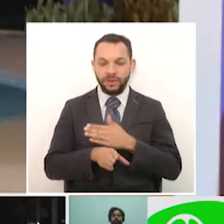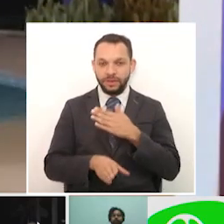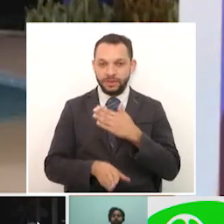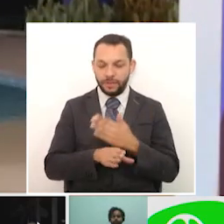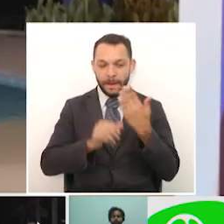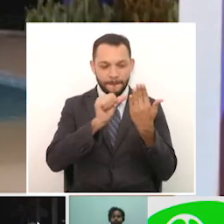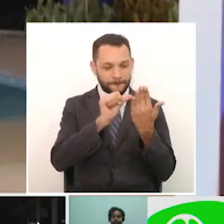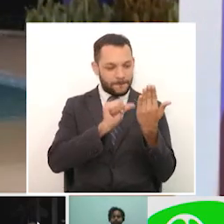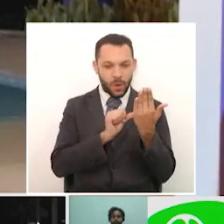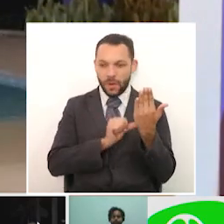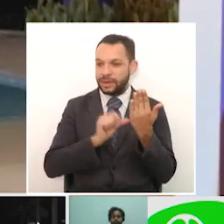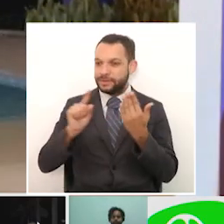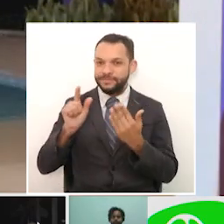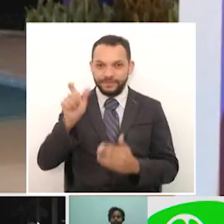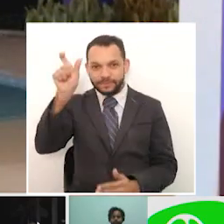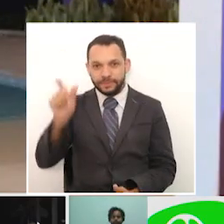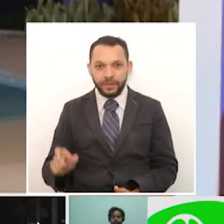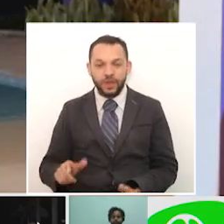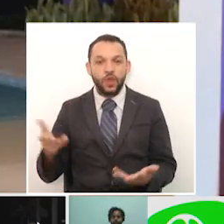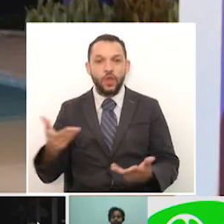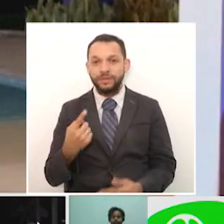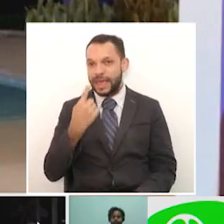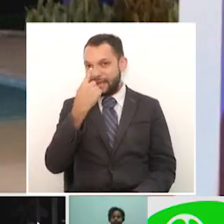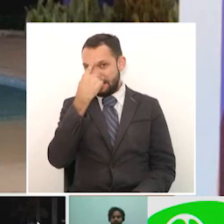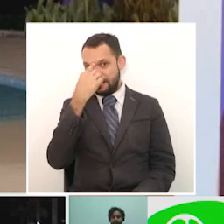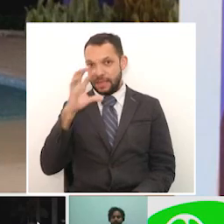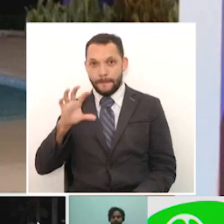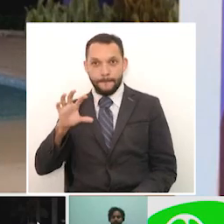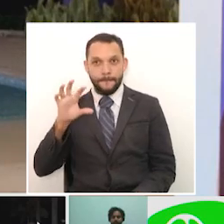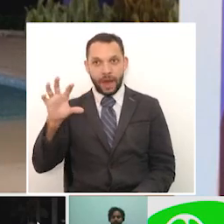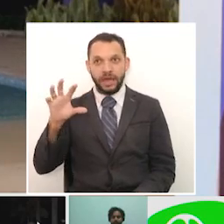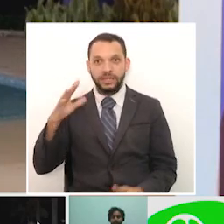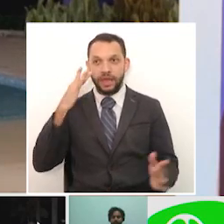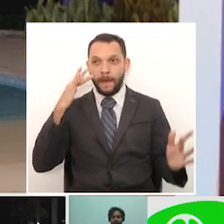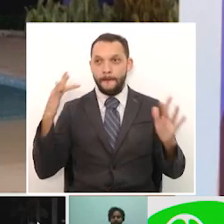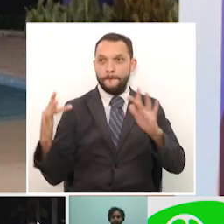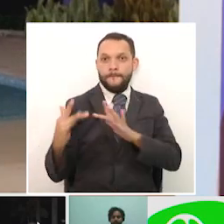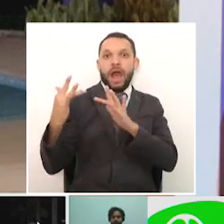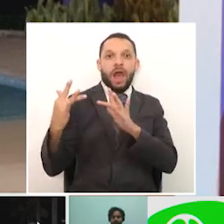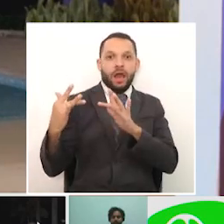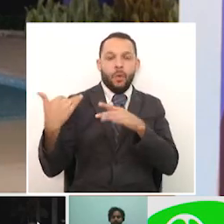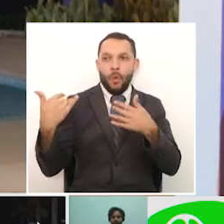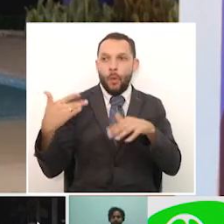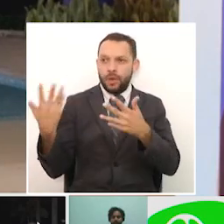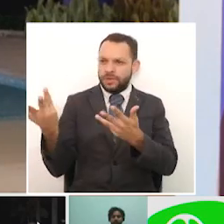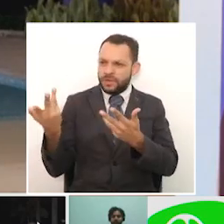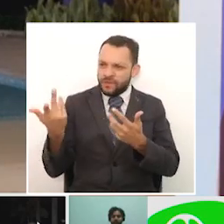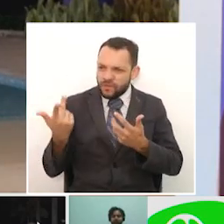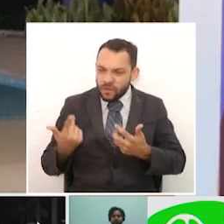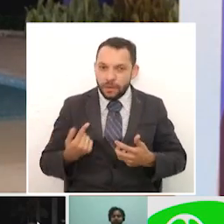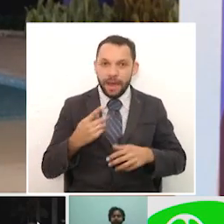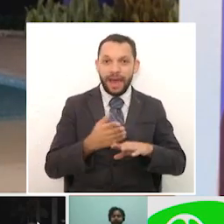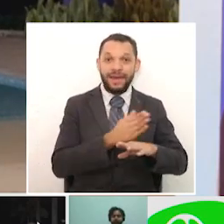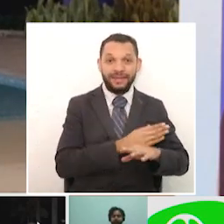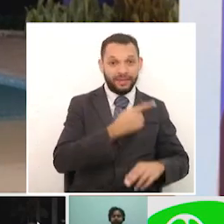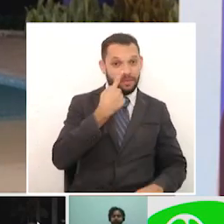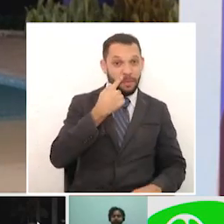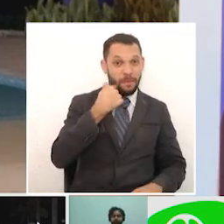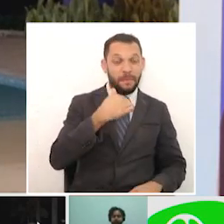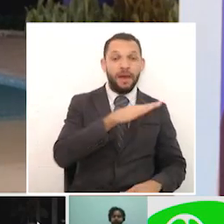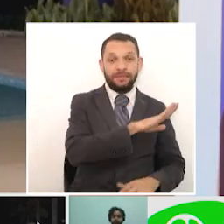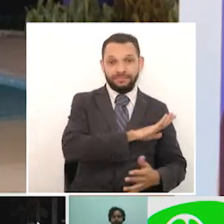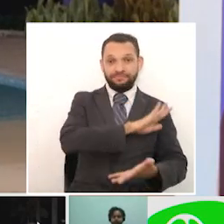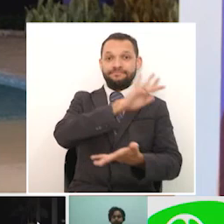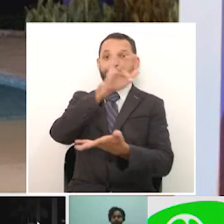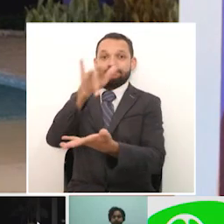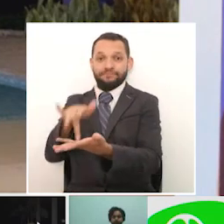en donde tenemos a Uttam de India, Rishikesh específicamente, donde mi padre tuvo la oportunidad de compartir en un